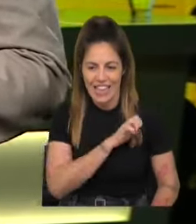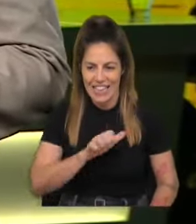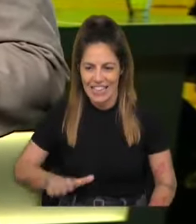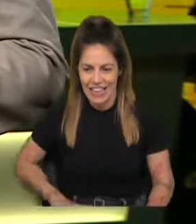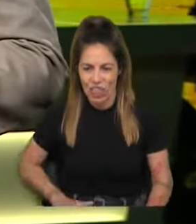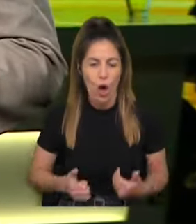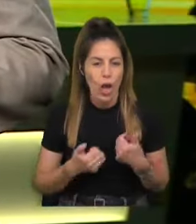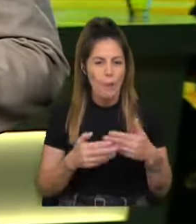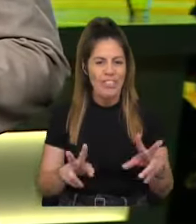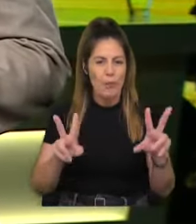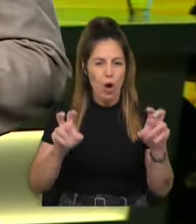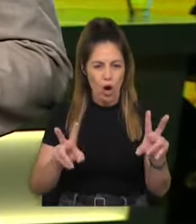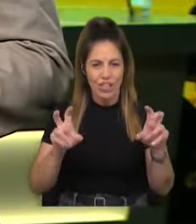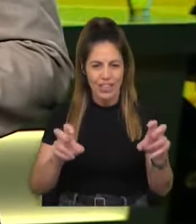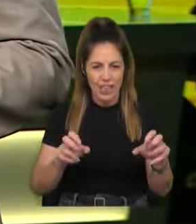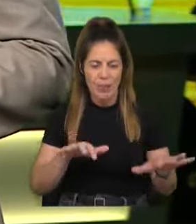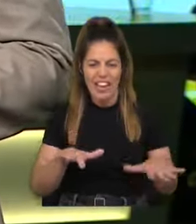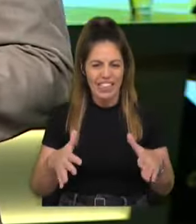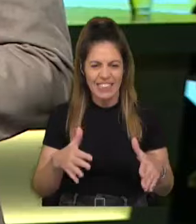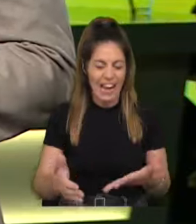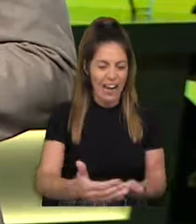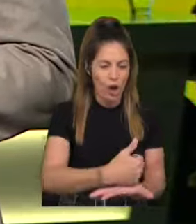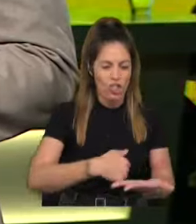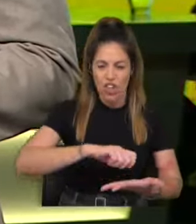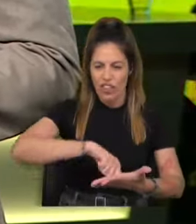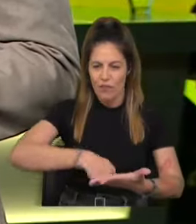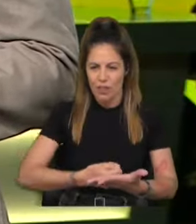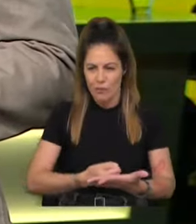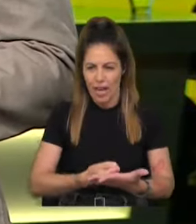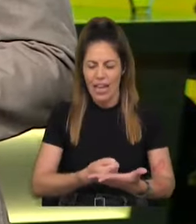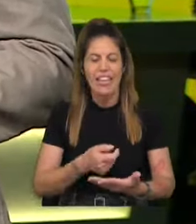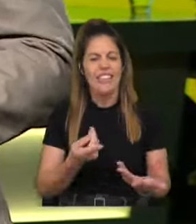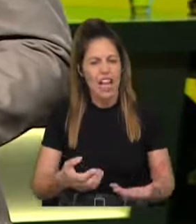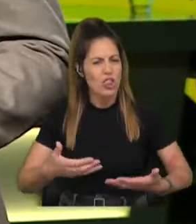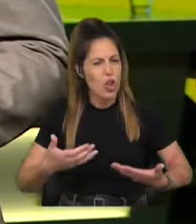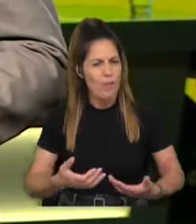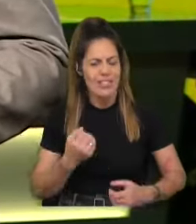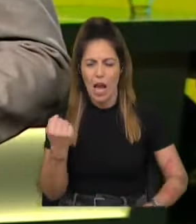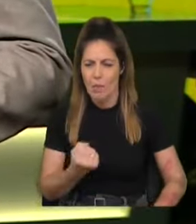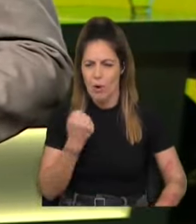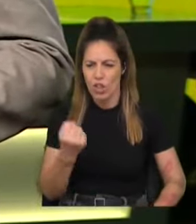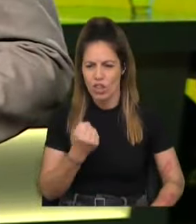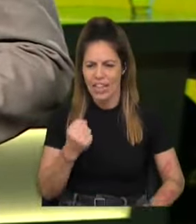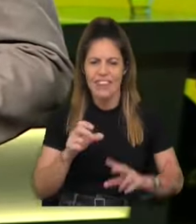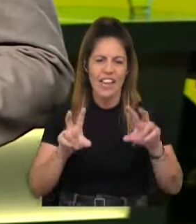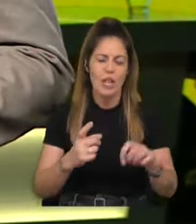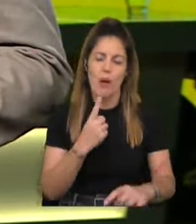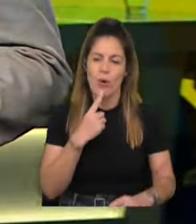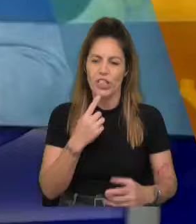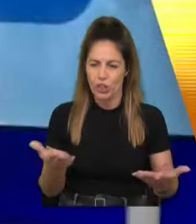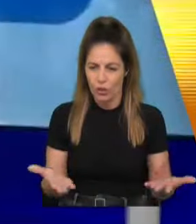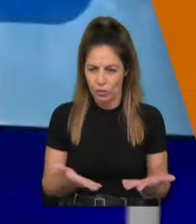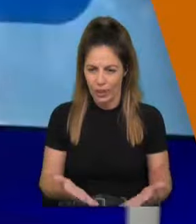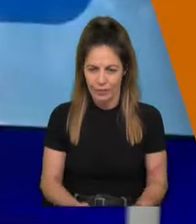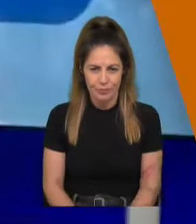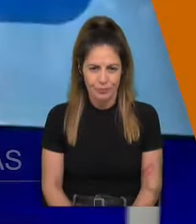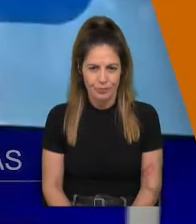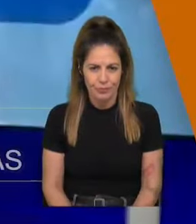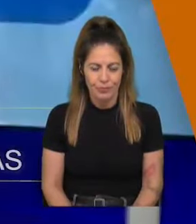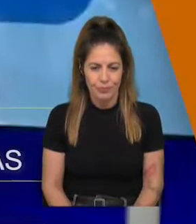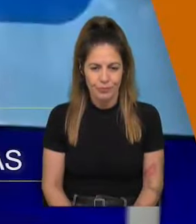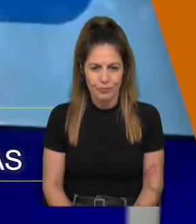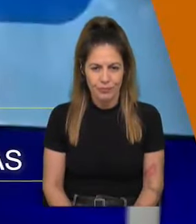arrancamos con el tema de que está en qué están estas recolecciones de firmas Y qué tanto pesa en el mapa político actual por un lado